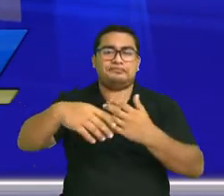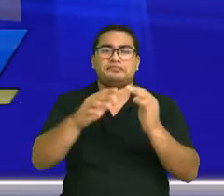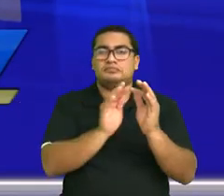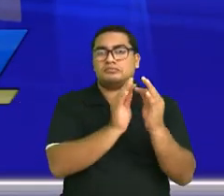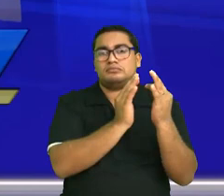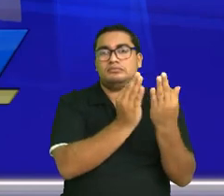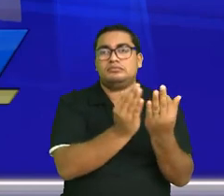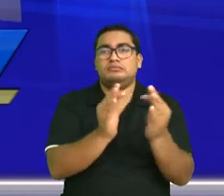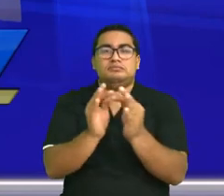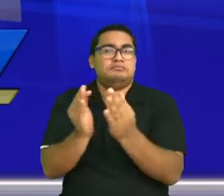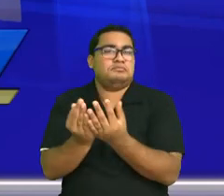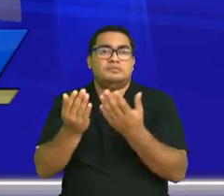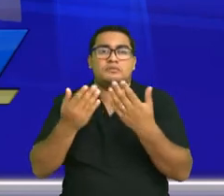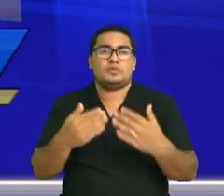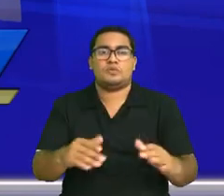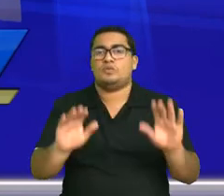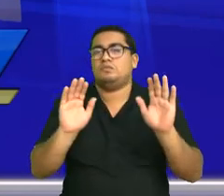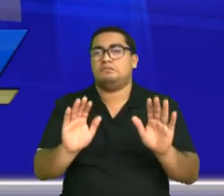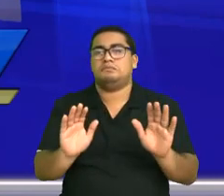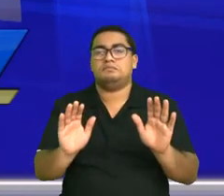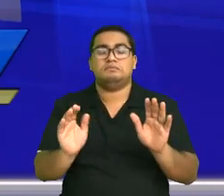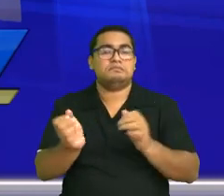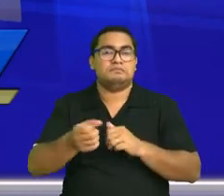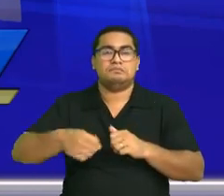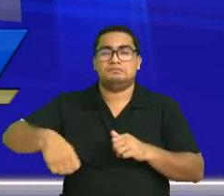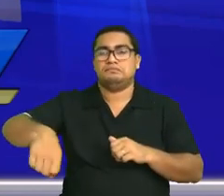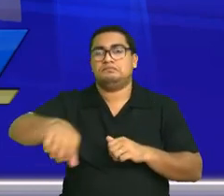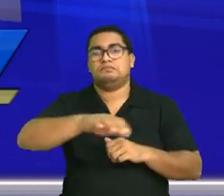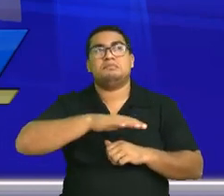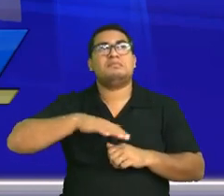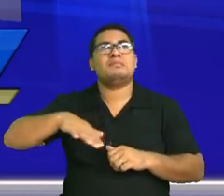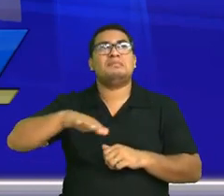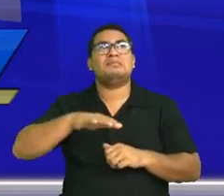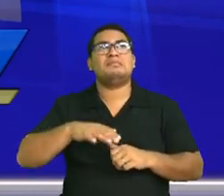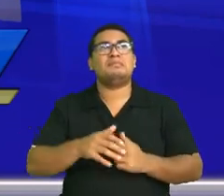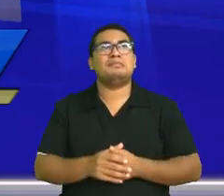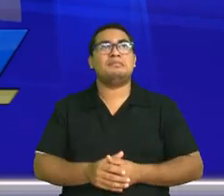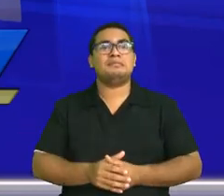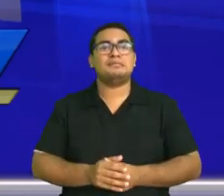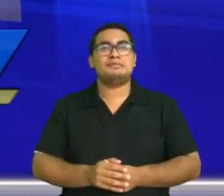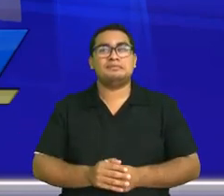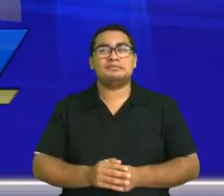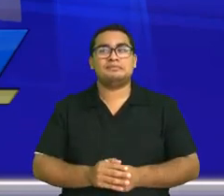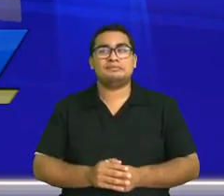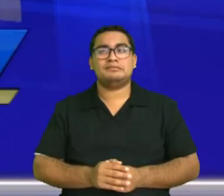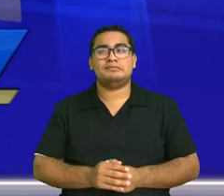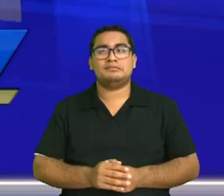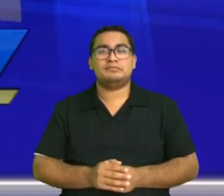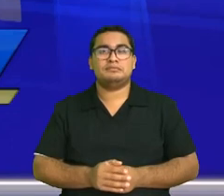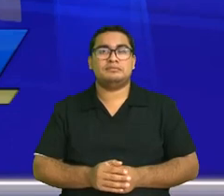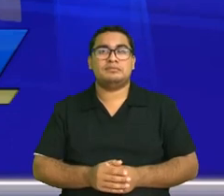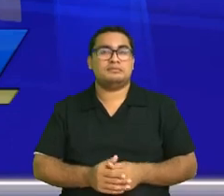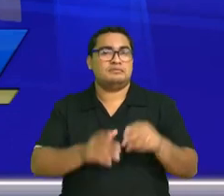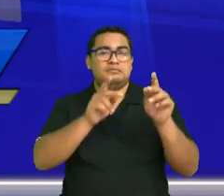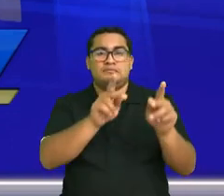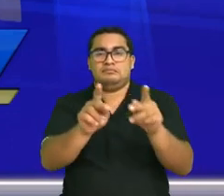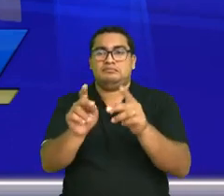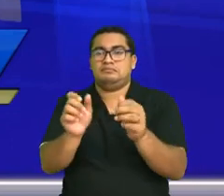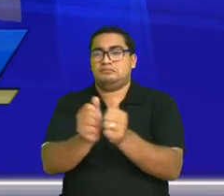familia y en la sociedad, porque estas personas también van al colegio,